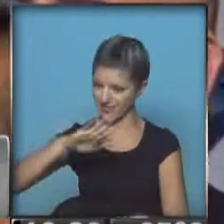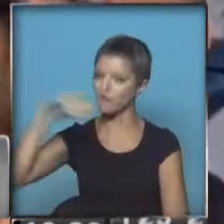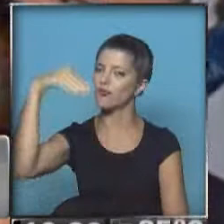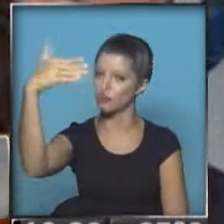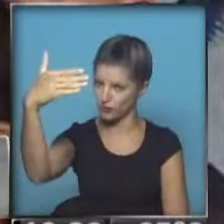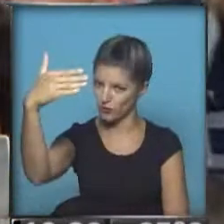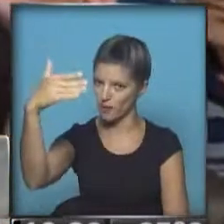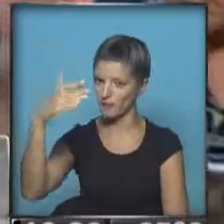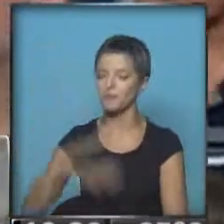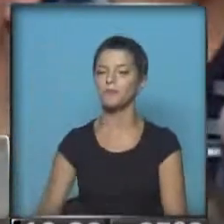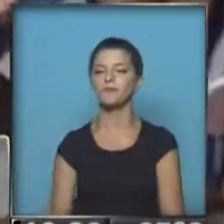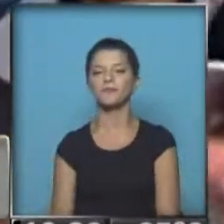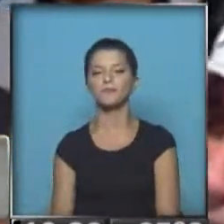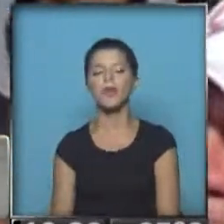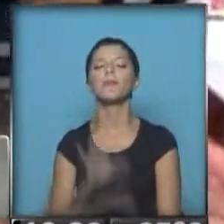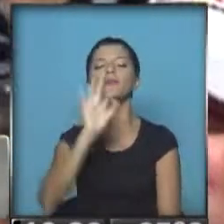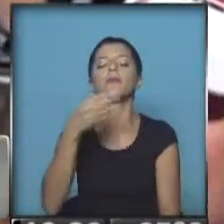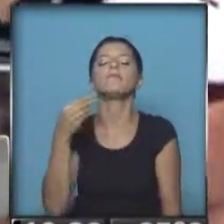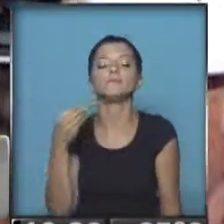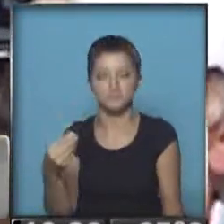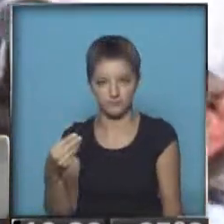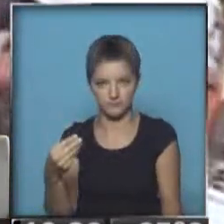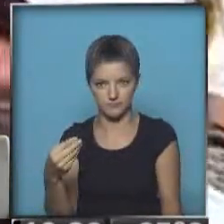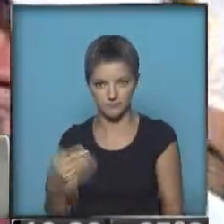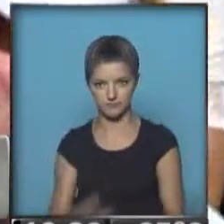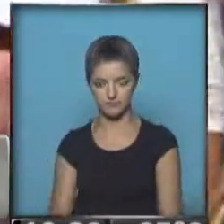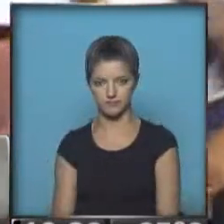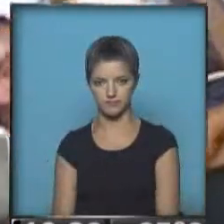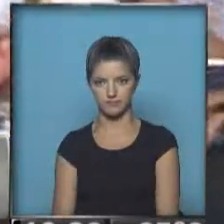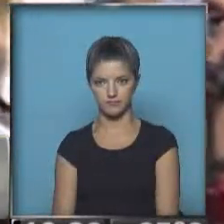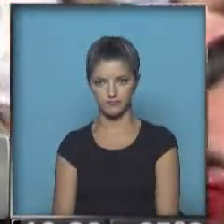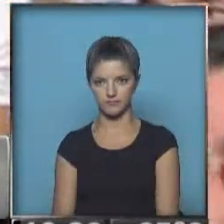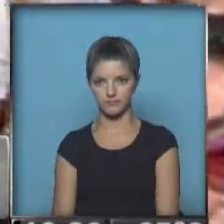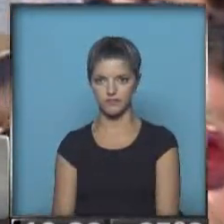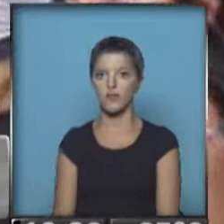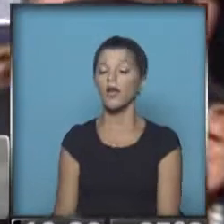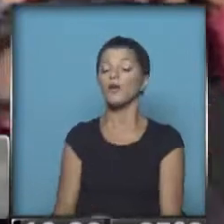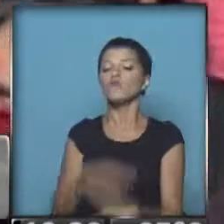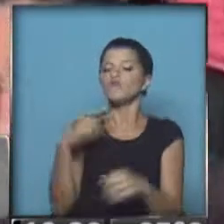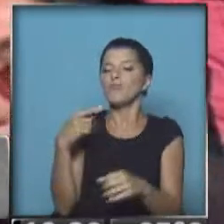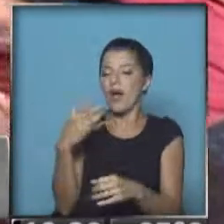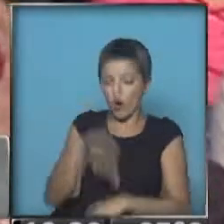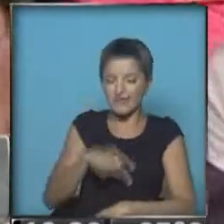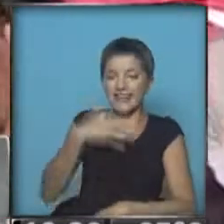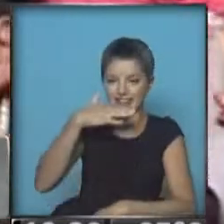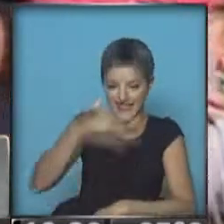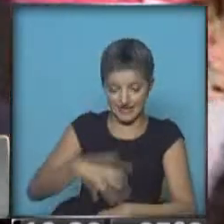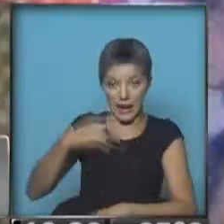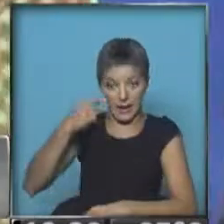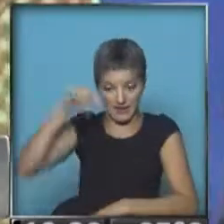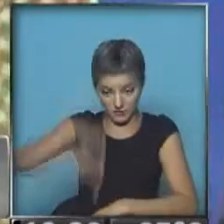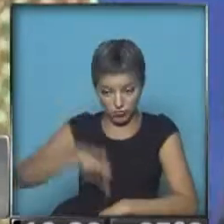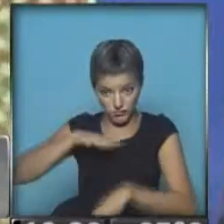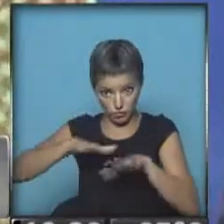qué? ¿Saben qué? No se puede entender el presente y mucho